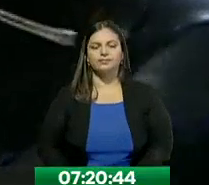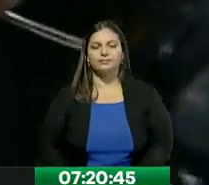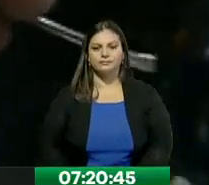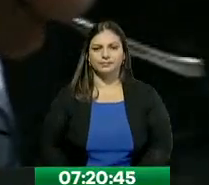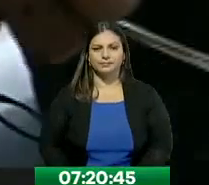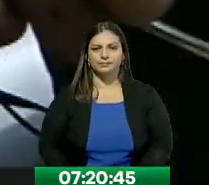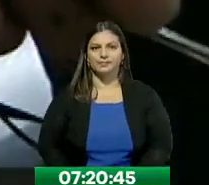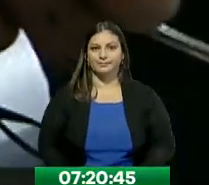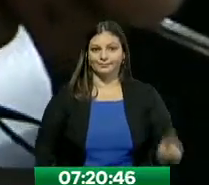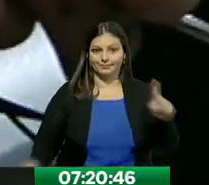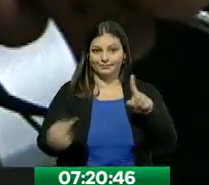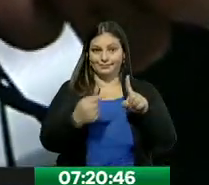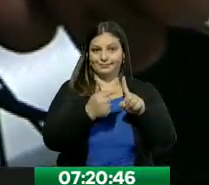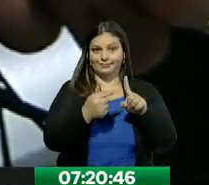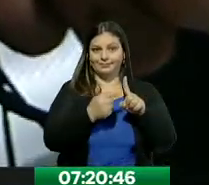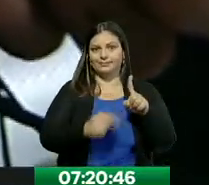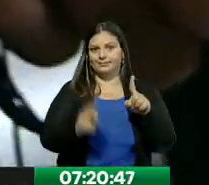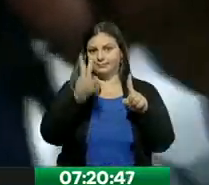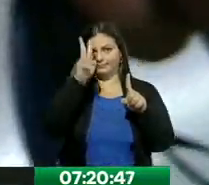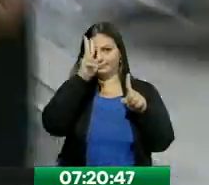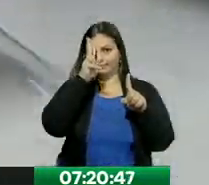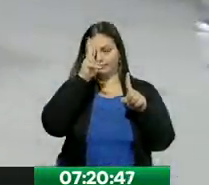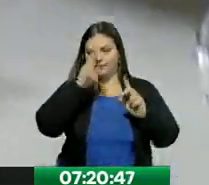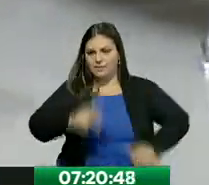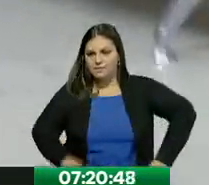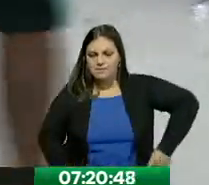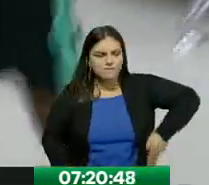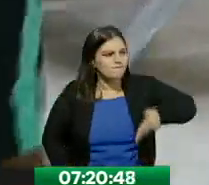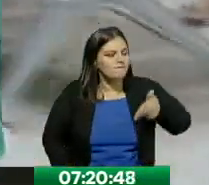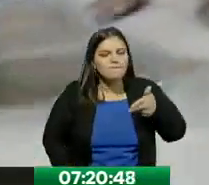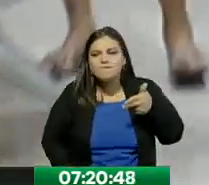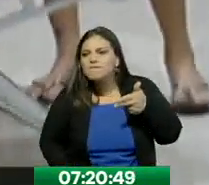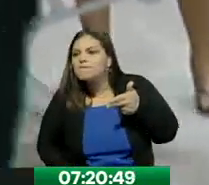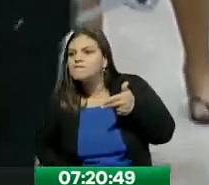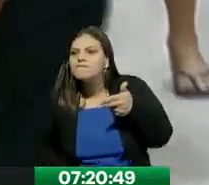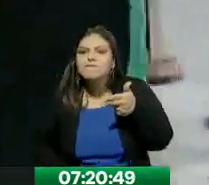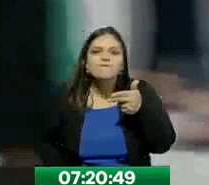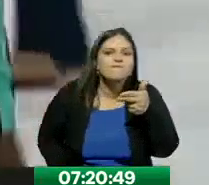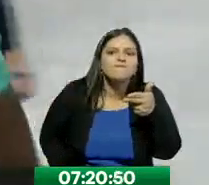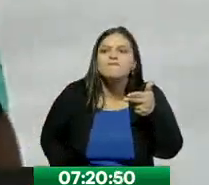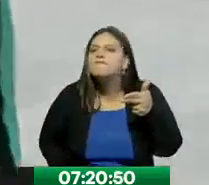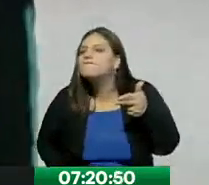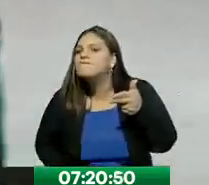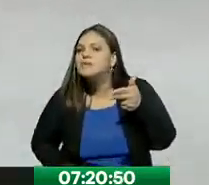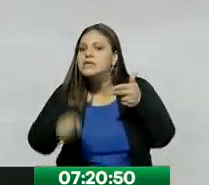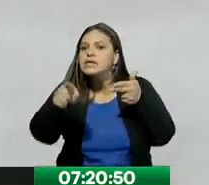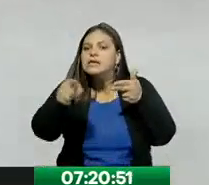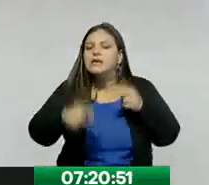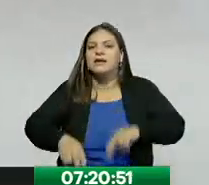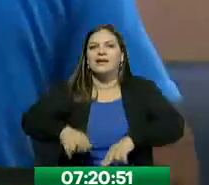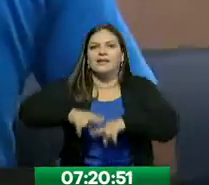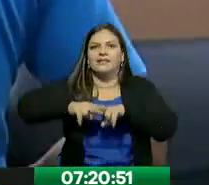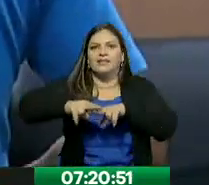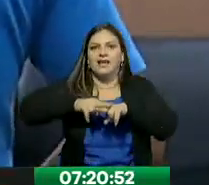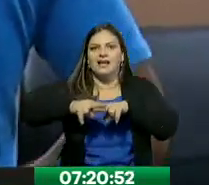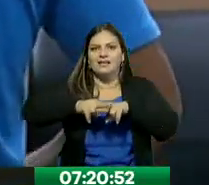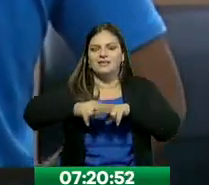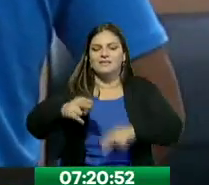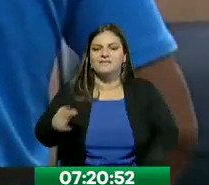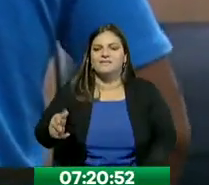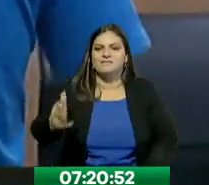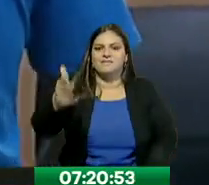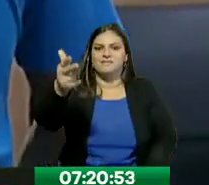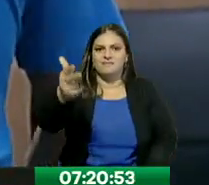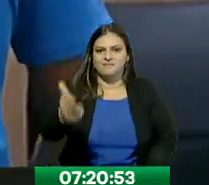Utilizando esta pistola de juguete, un supuesto delincuente intentó robar y además amenazó con disparar